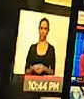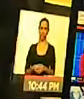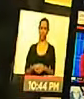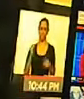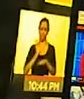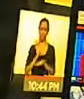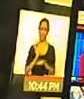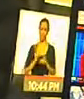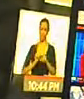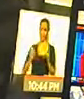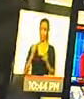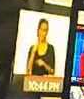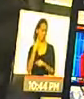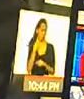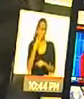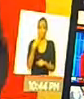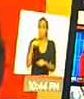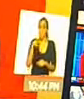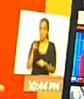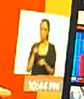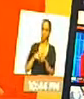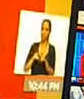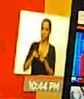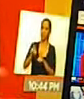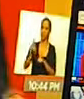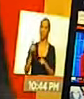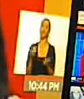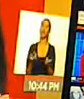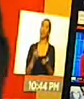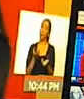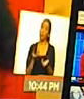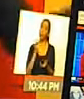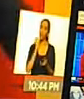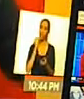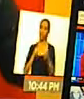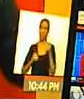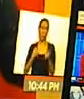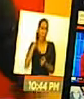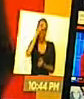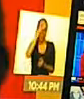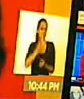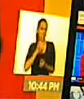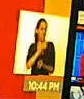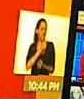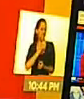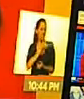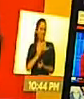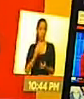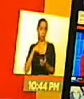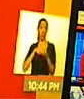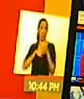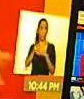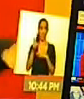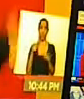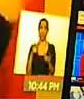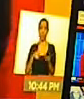allá sin prestar atención. Claro, uno después averigua. Entonces, los muchachos que van en la patrulla, nosotros no sabemos quién era ese señor, sino que íbamos pasando porque íbamos